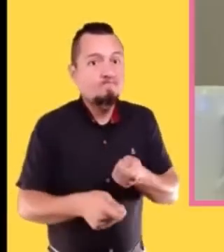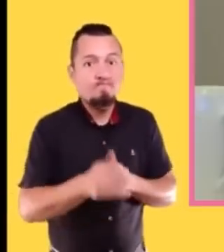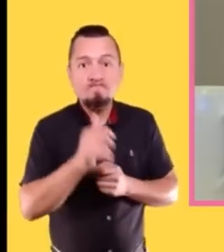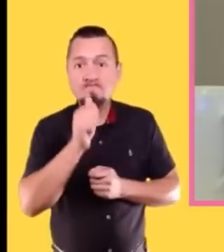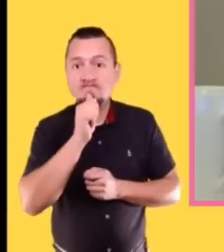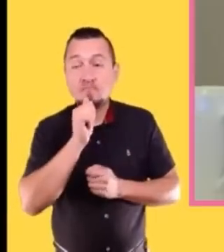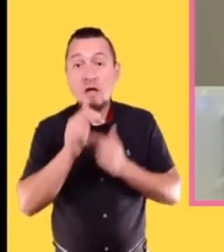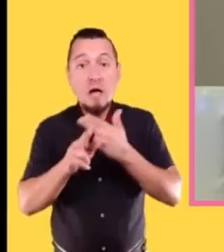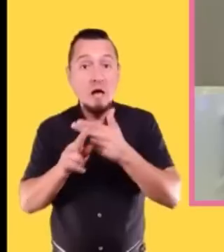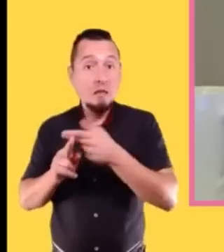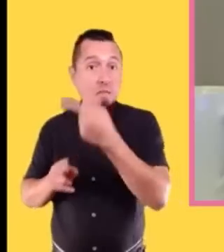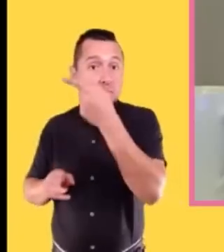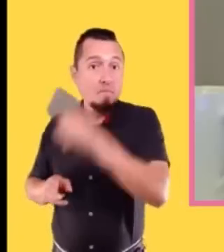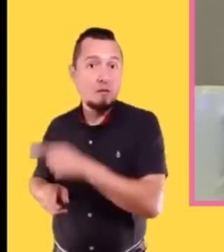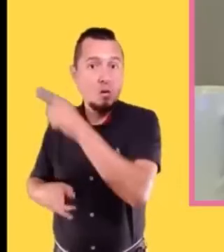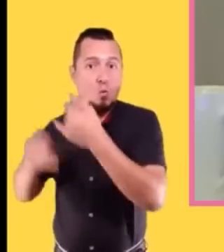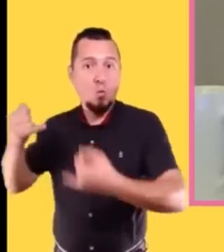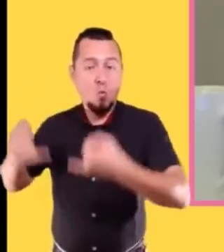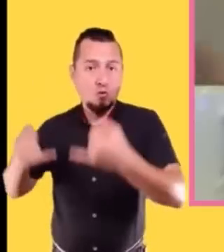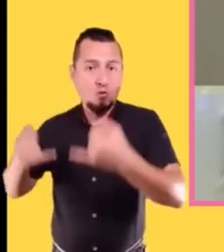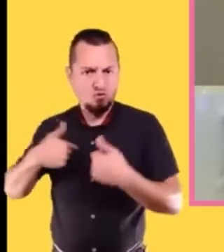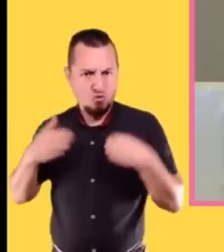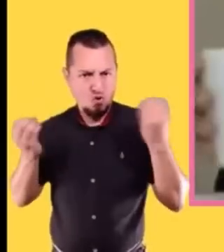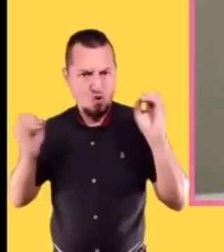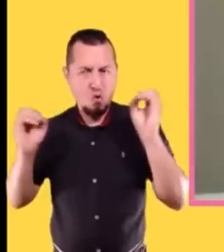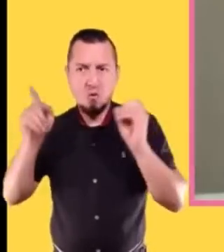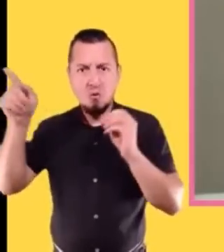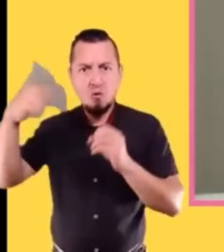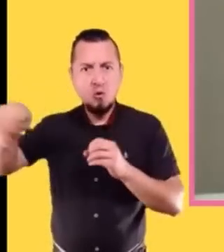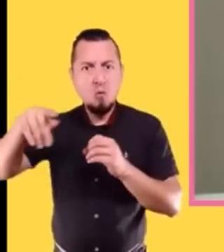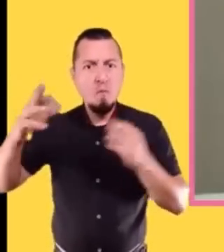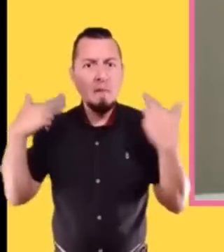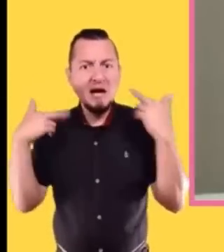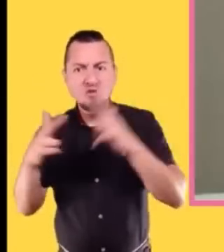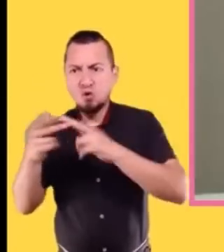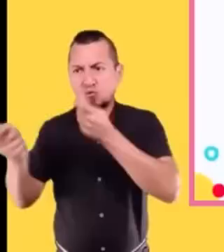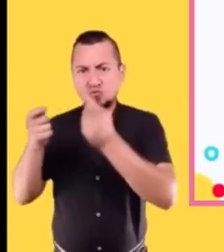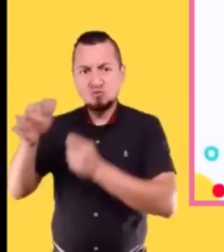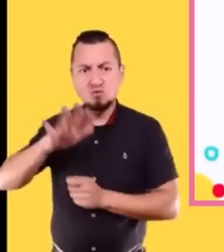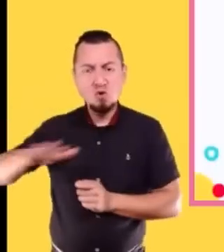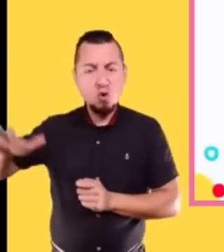A partir de esto, el mensaje más importante para las y los jaliscienses